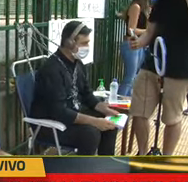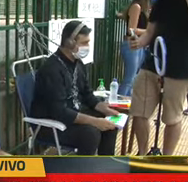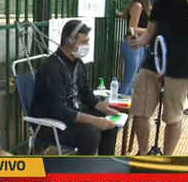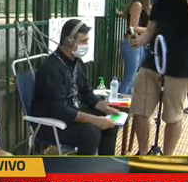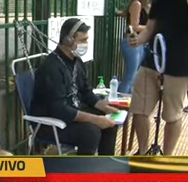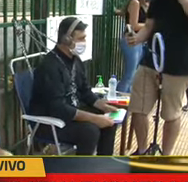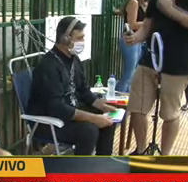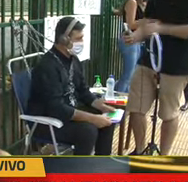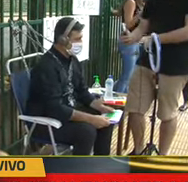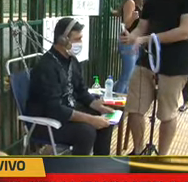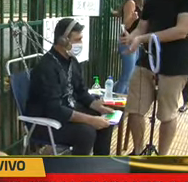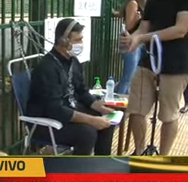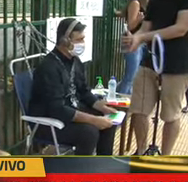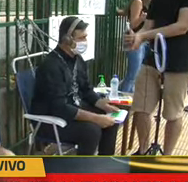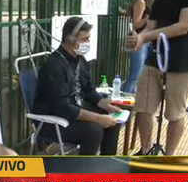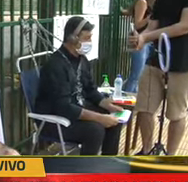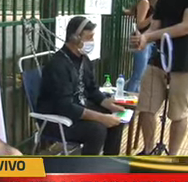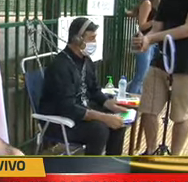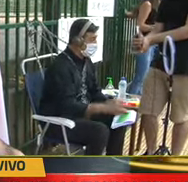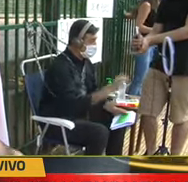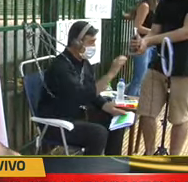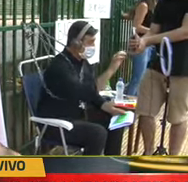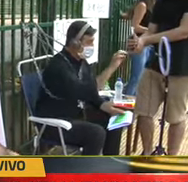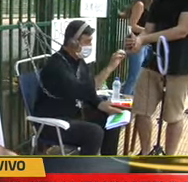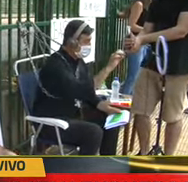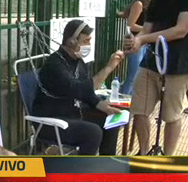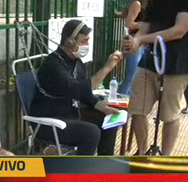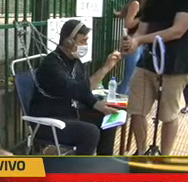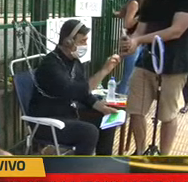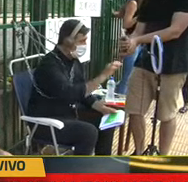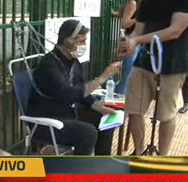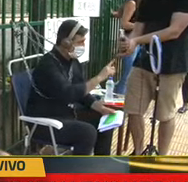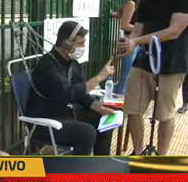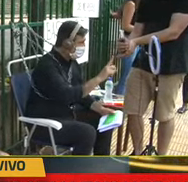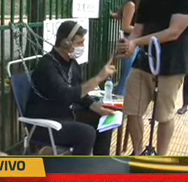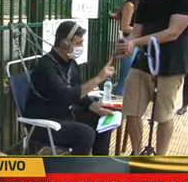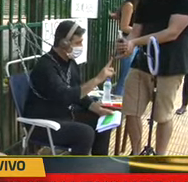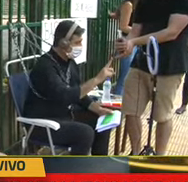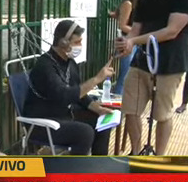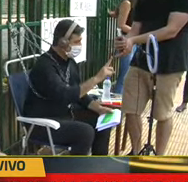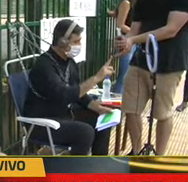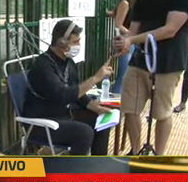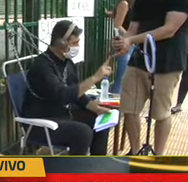senador proyectista debería hablar. Le concedemos la palabra al senador Buzarkis.